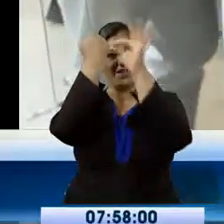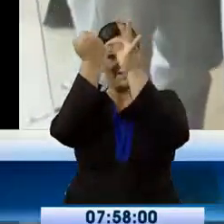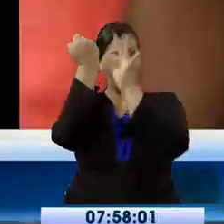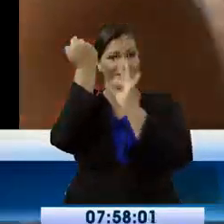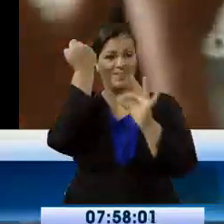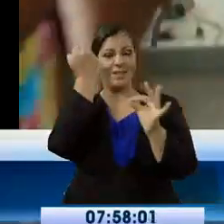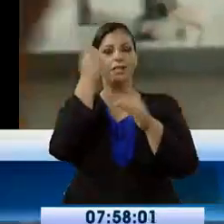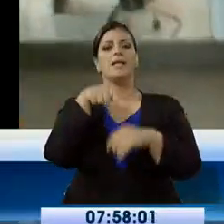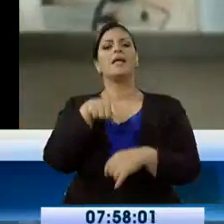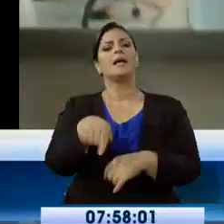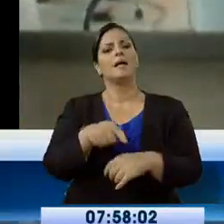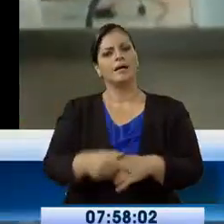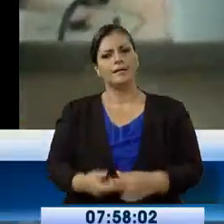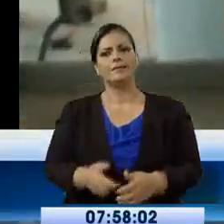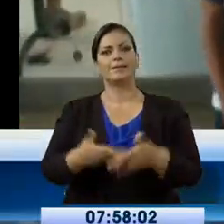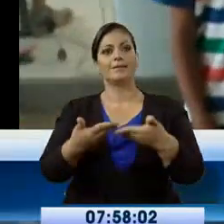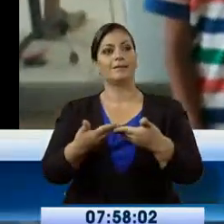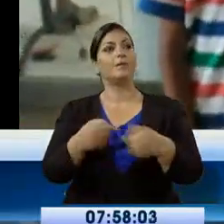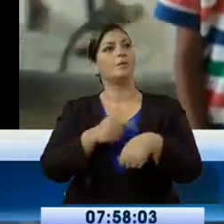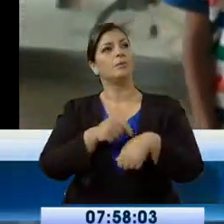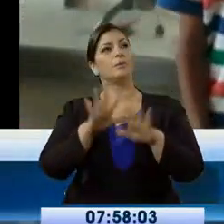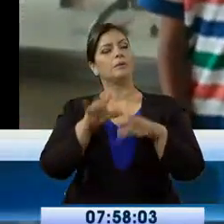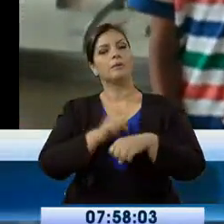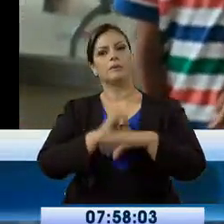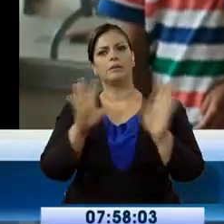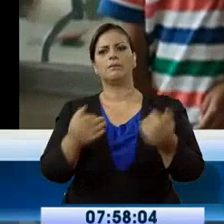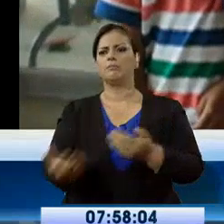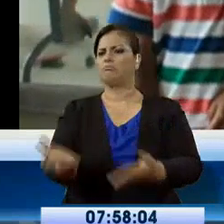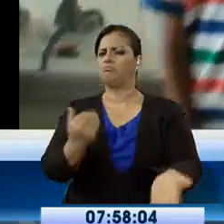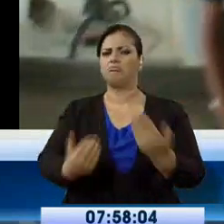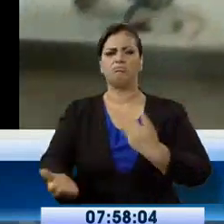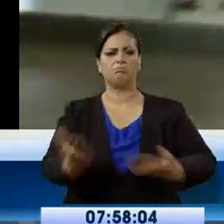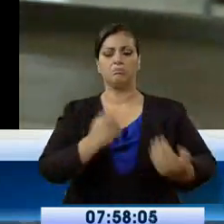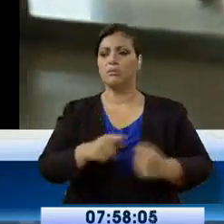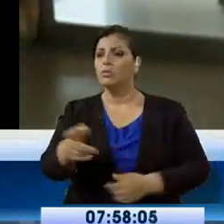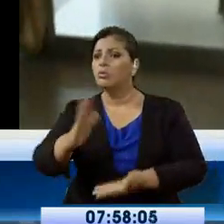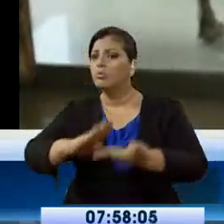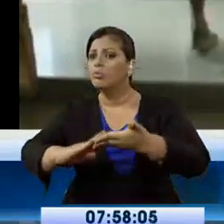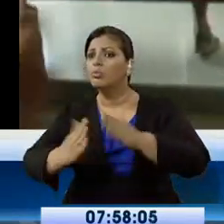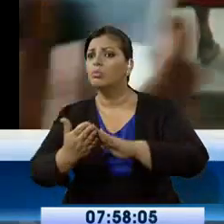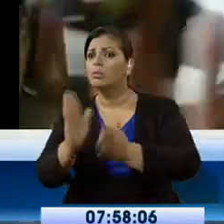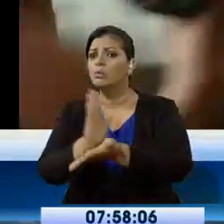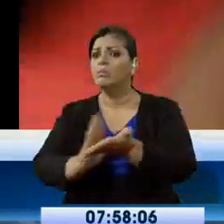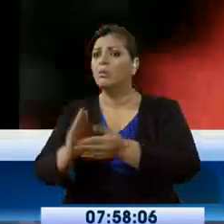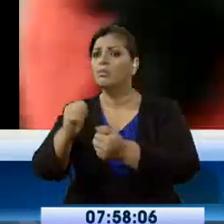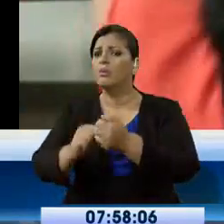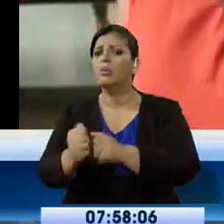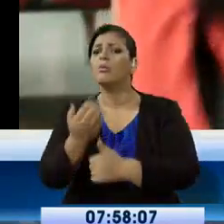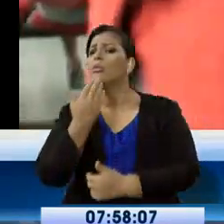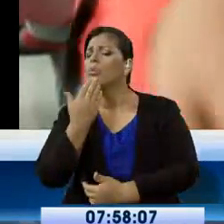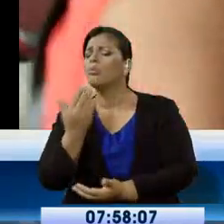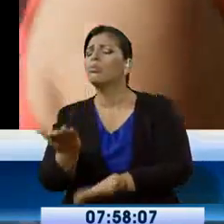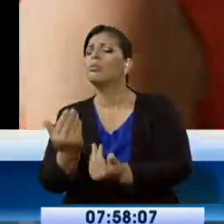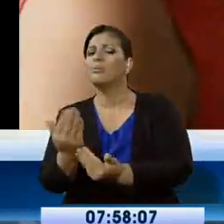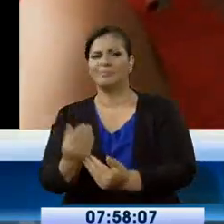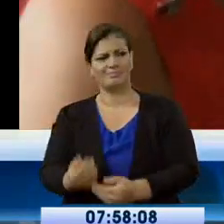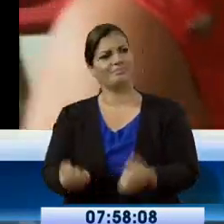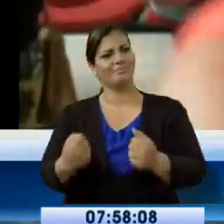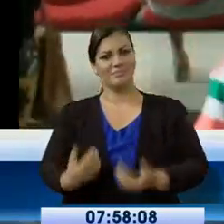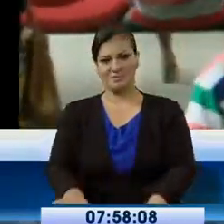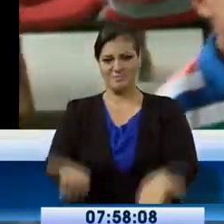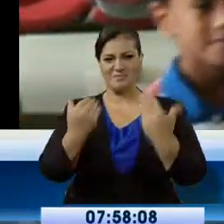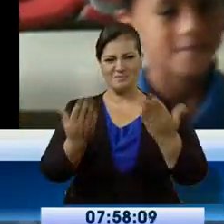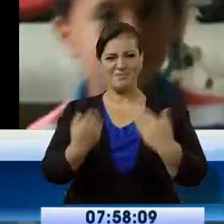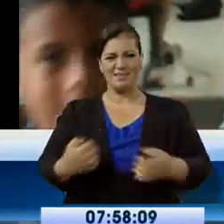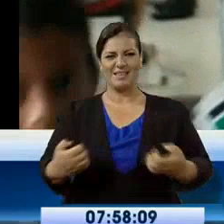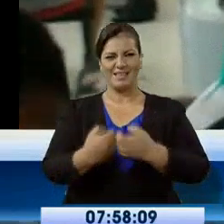ustedes, para intercambiar ideas, aceptar sugerencias, propuestas, escuchar los problemas de su comunidad. Todo el staff de la gran familia de RTS